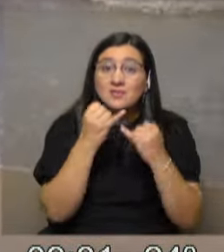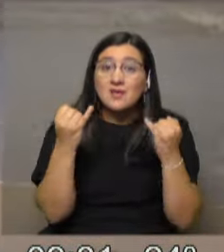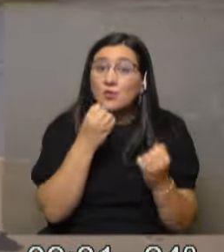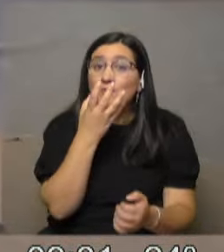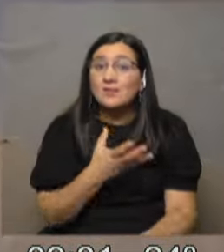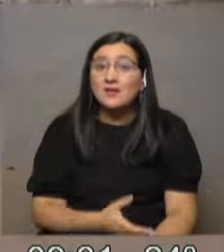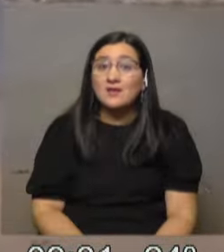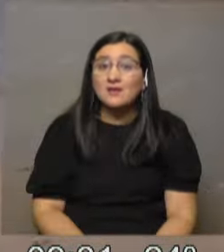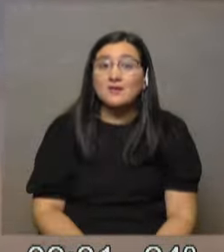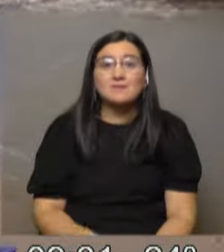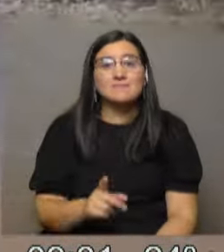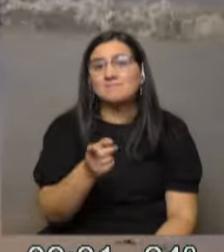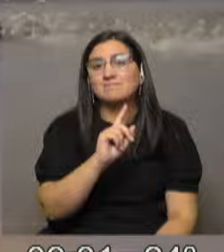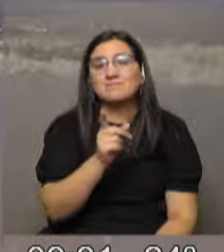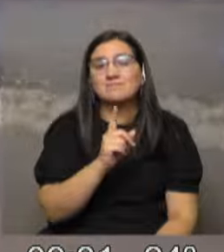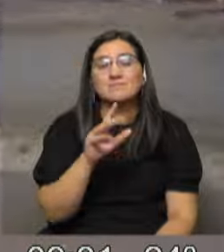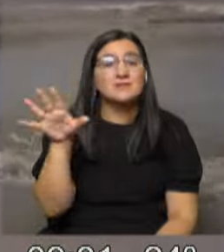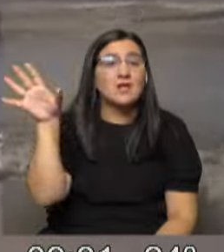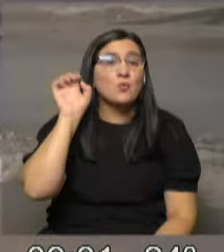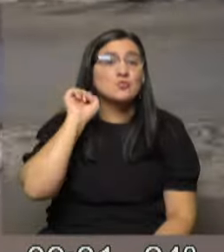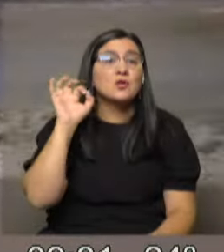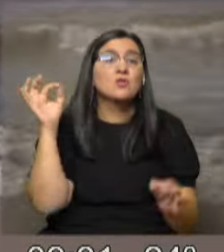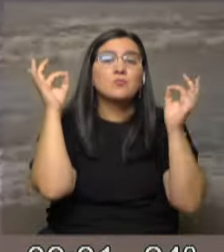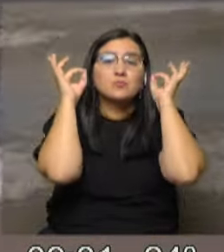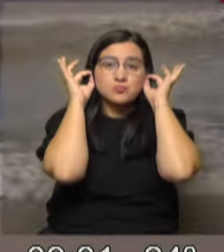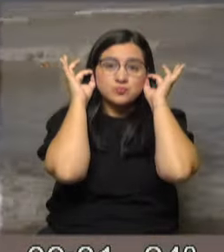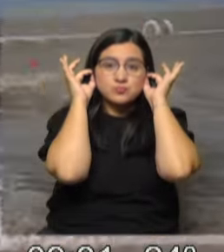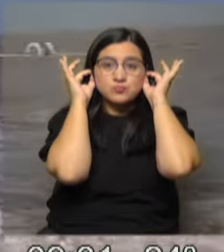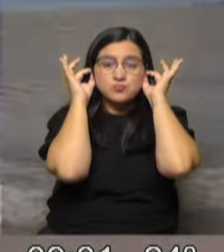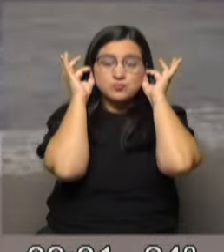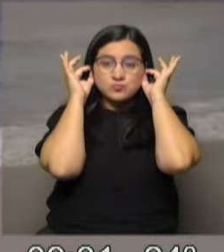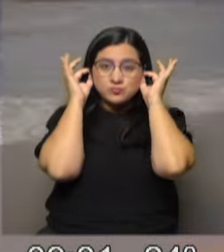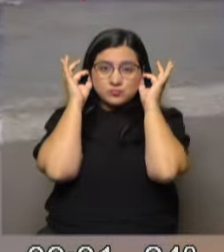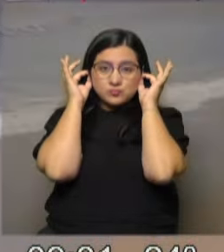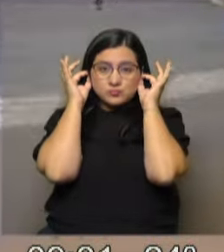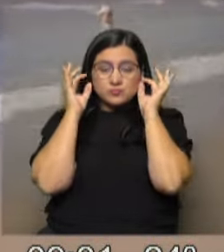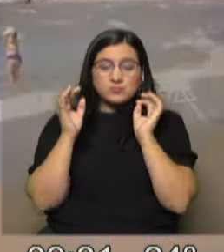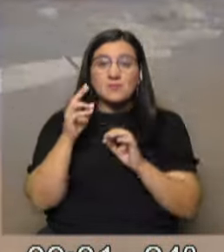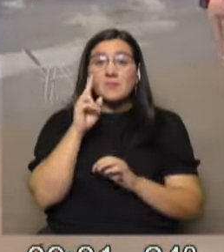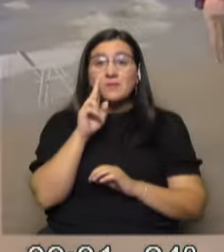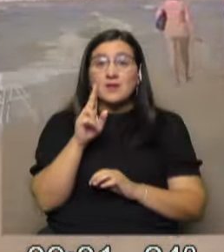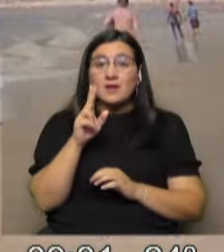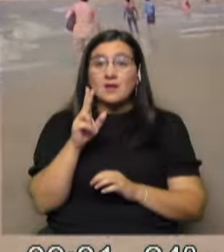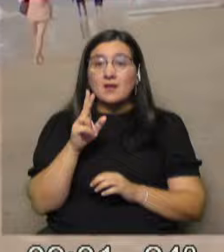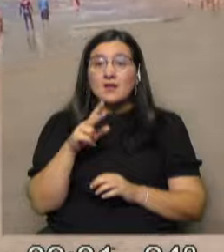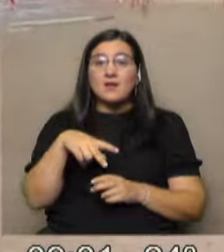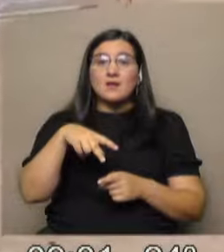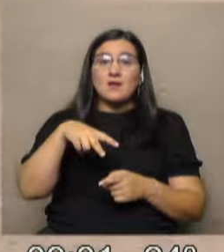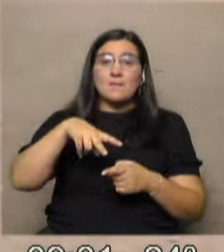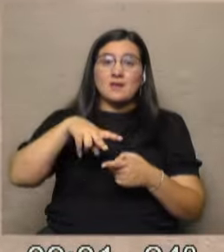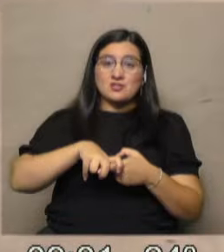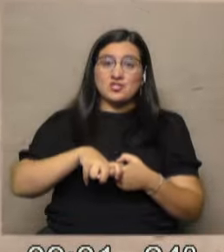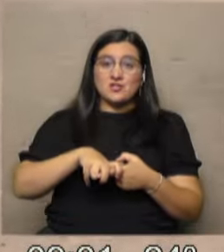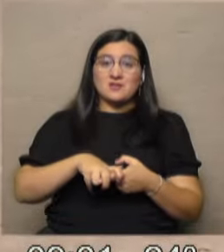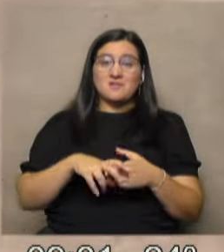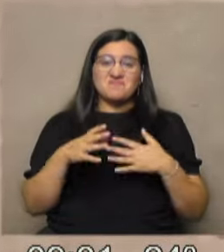va, vecino? No, claro, está escuchando su música, está bien. Está en un momento de serenidad. Mirá la playera acá, Fito. Qué bien que estuvo este vecino